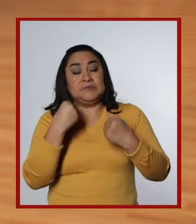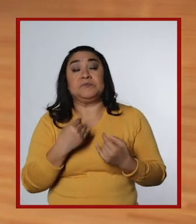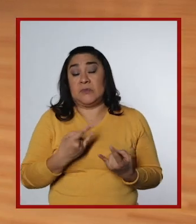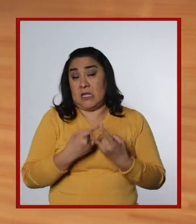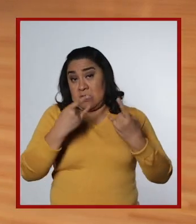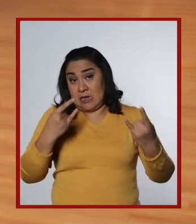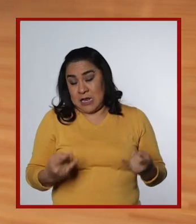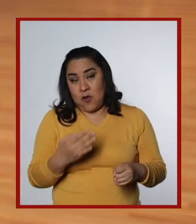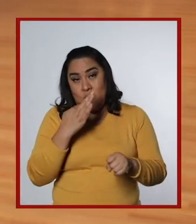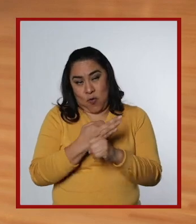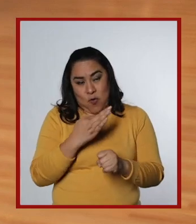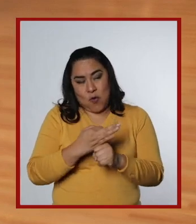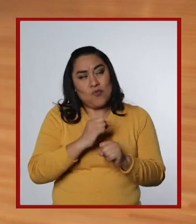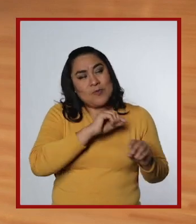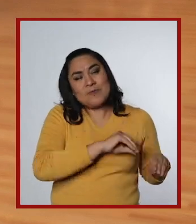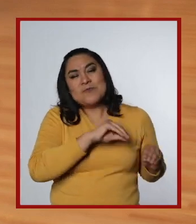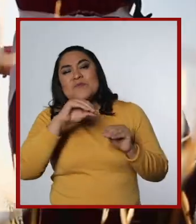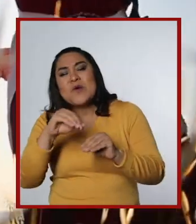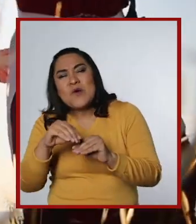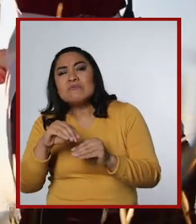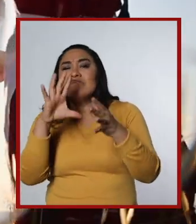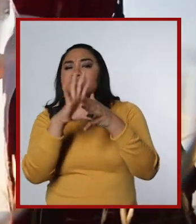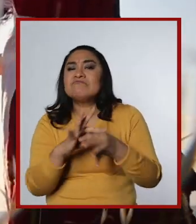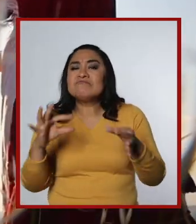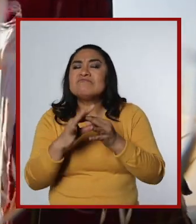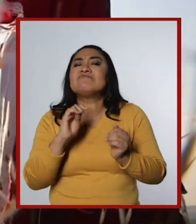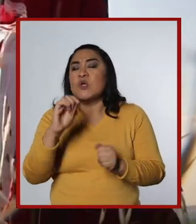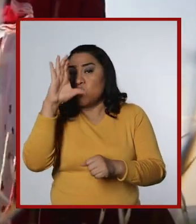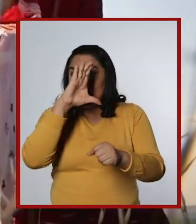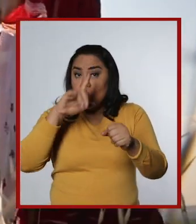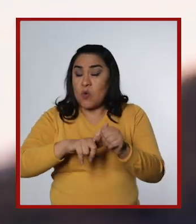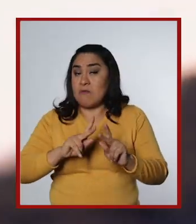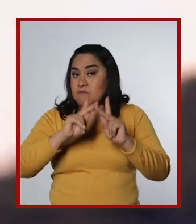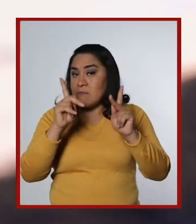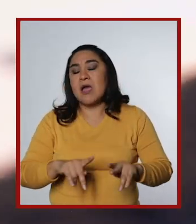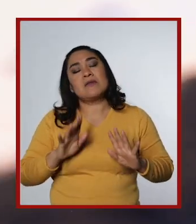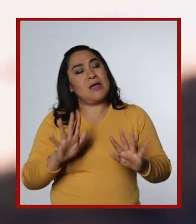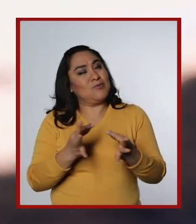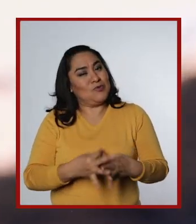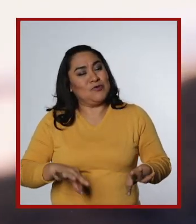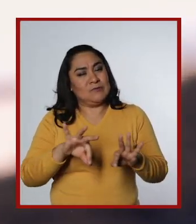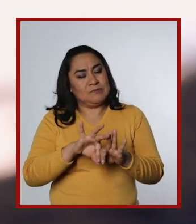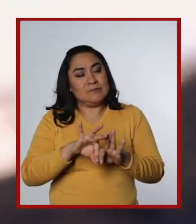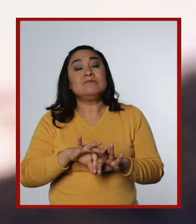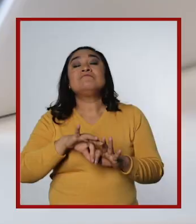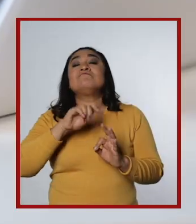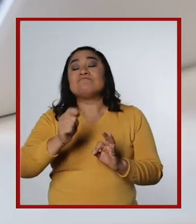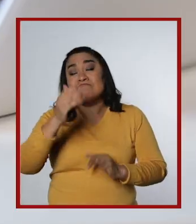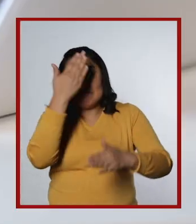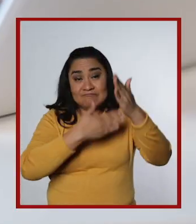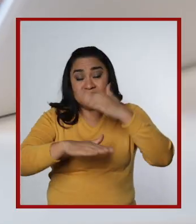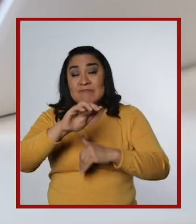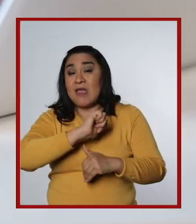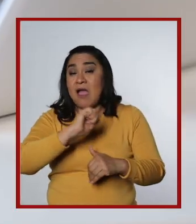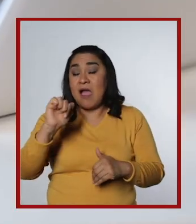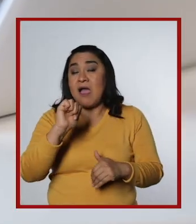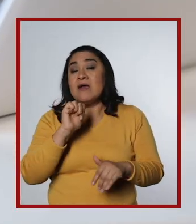esta semana nos movió de nuestro sitio nos hablará de la cultura de la paz. Ya era necesario. En Saberes